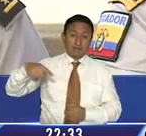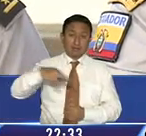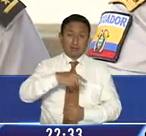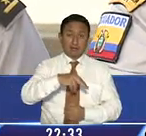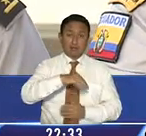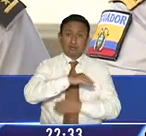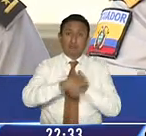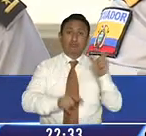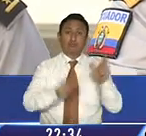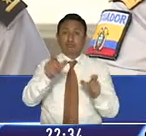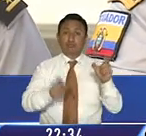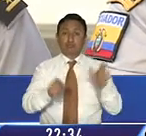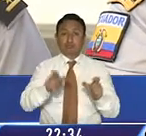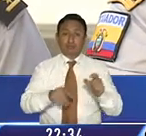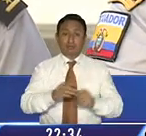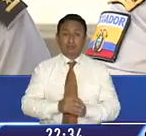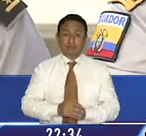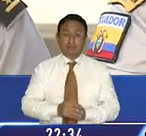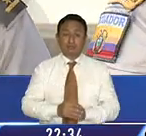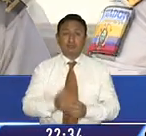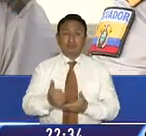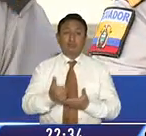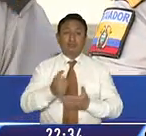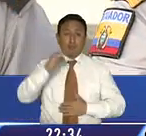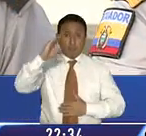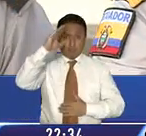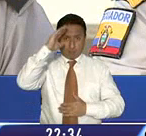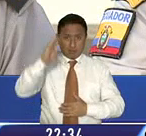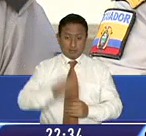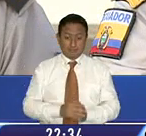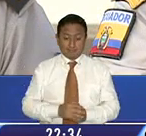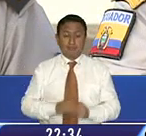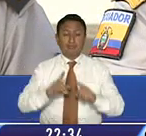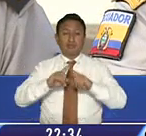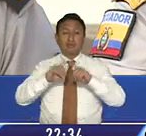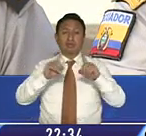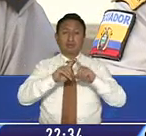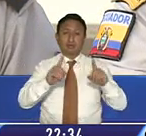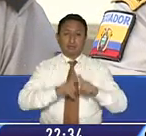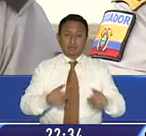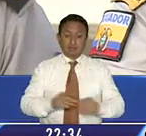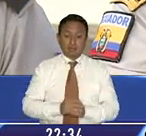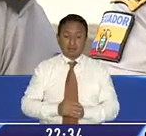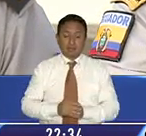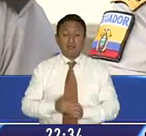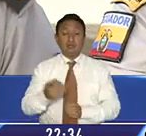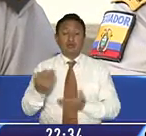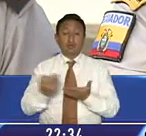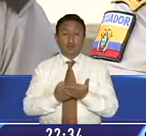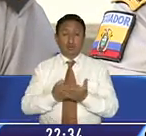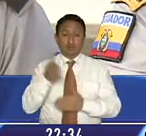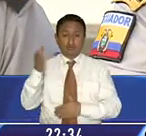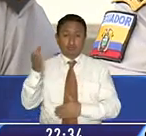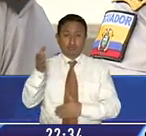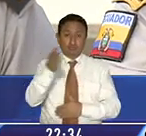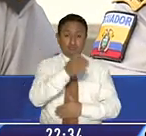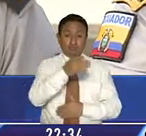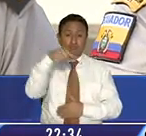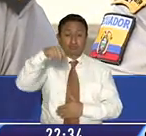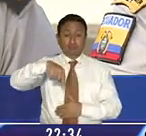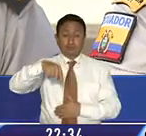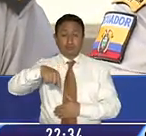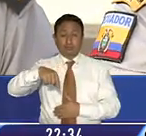nuestro personal, con nuestro talento humano. Vamos a estar en los diferentes eventos que se van a realizar tanto aquí en